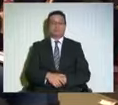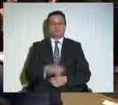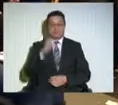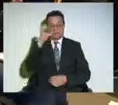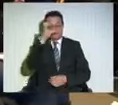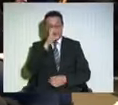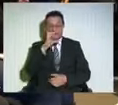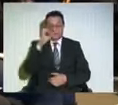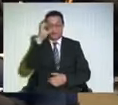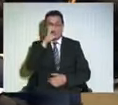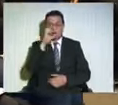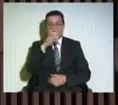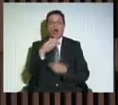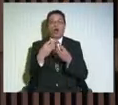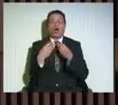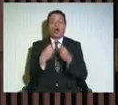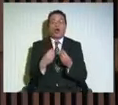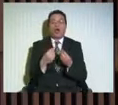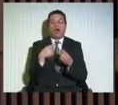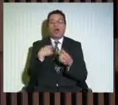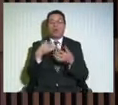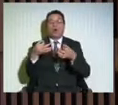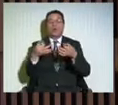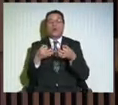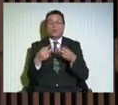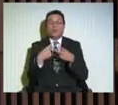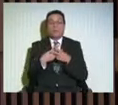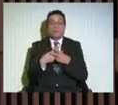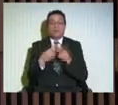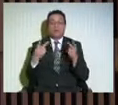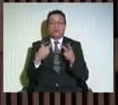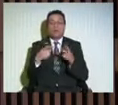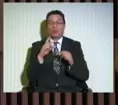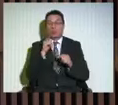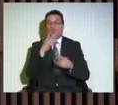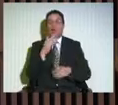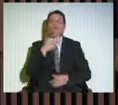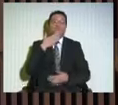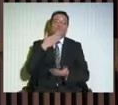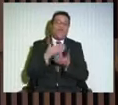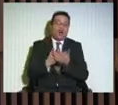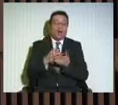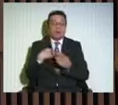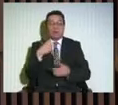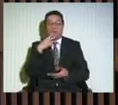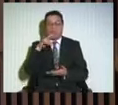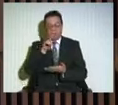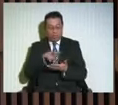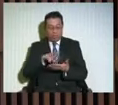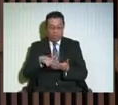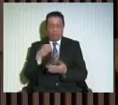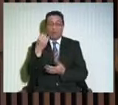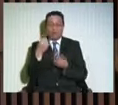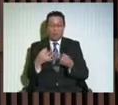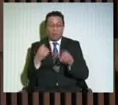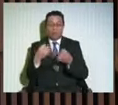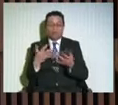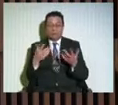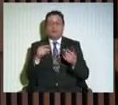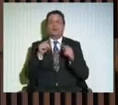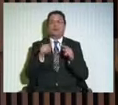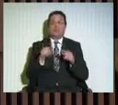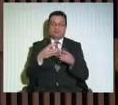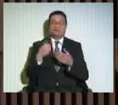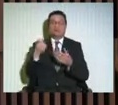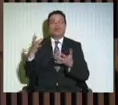buscar cómo hacíamos una cuenta pública que no fuera latera de yo leyendo números. Así que yo creo que